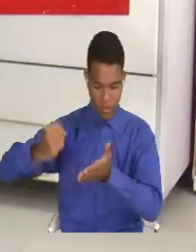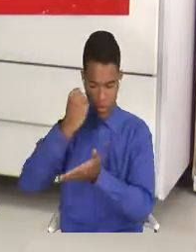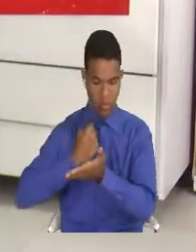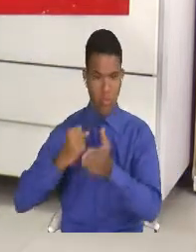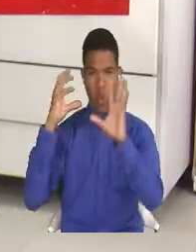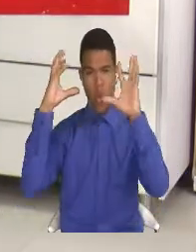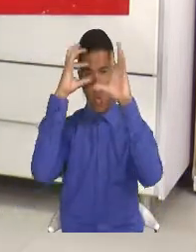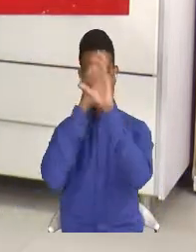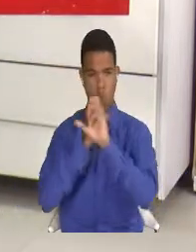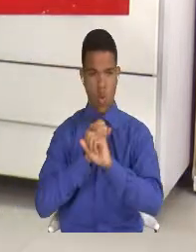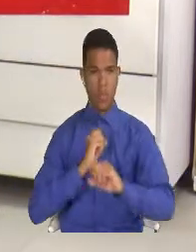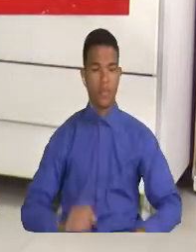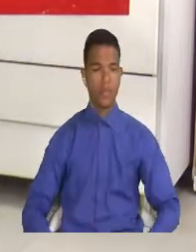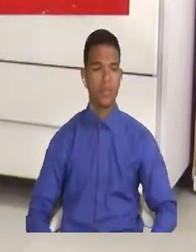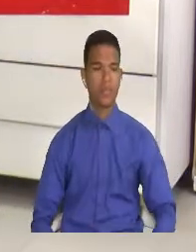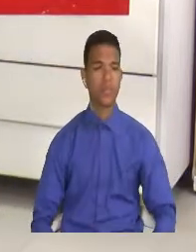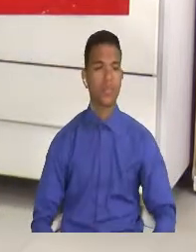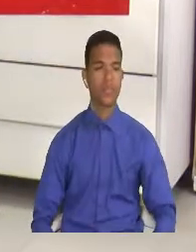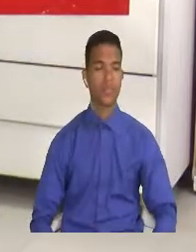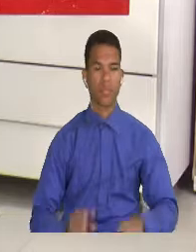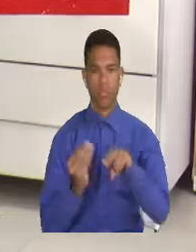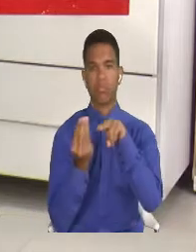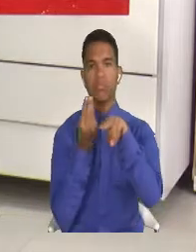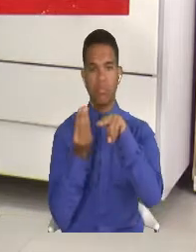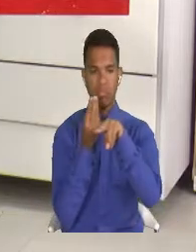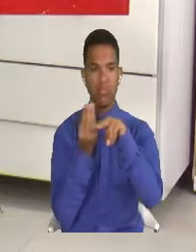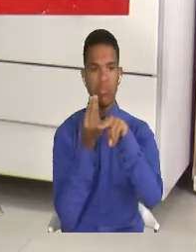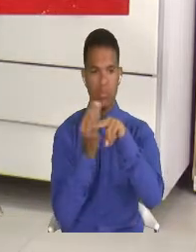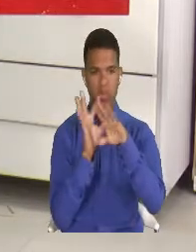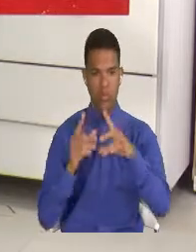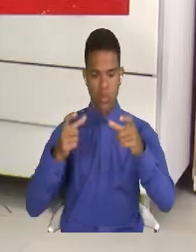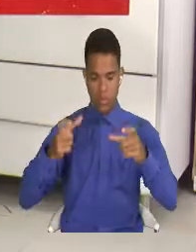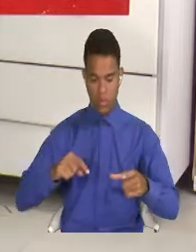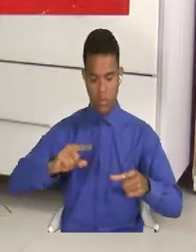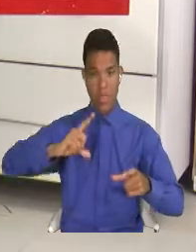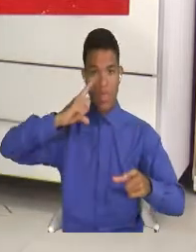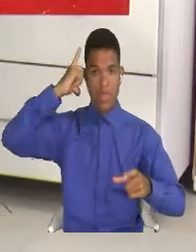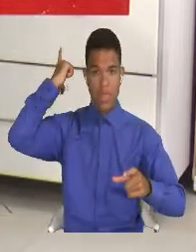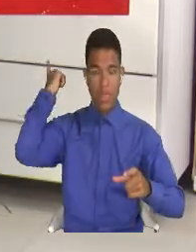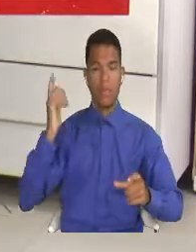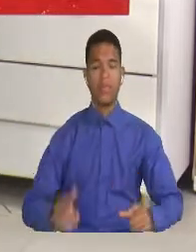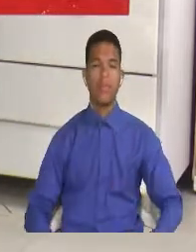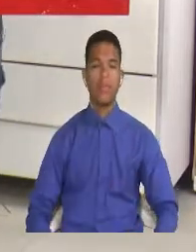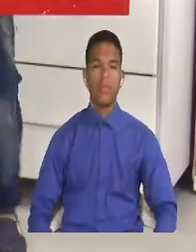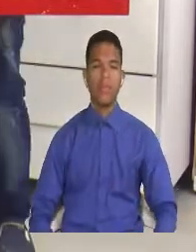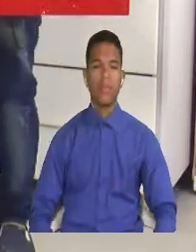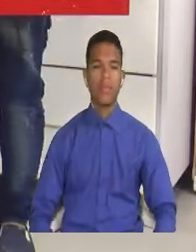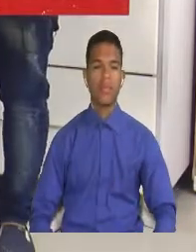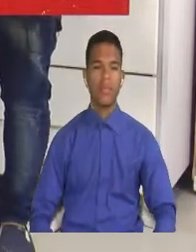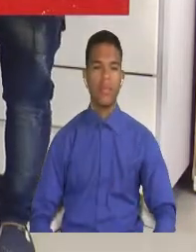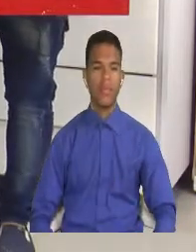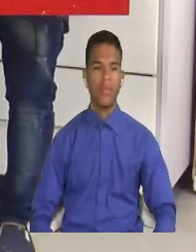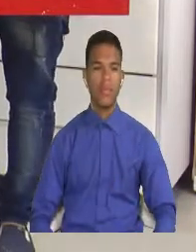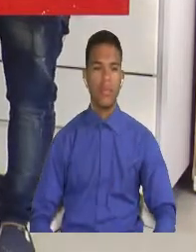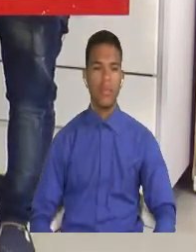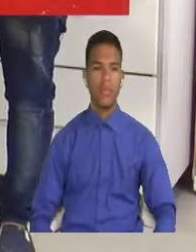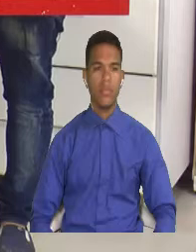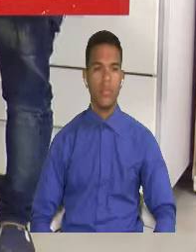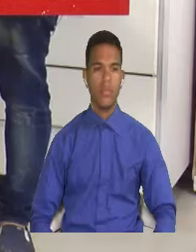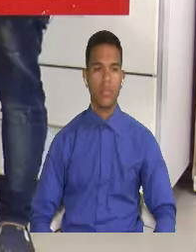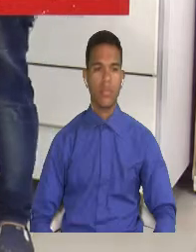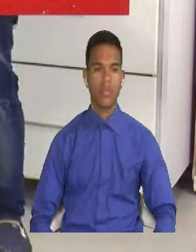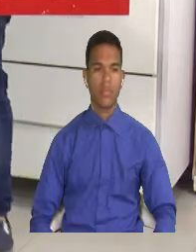a... Mira ya. Utilizar este plato que es un poco blanco. Ajá. Para hacer el contraste con